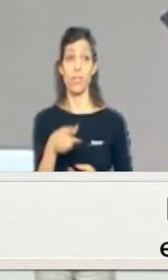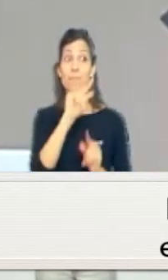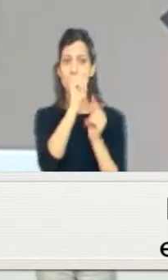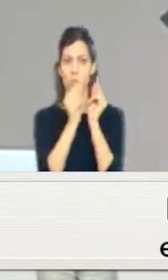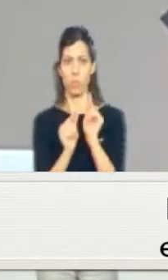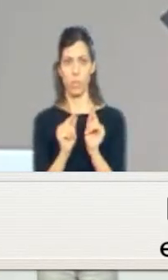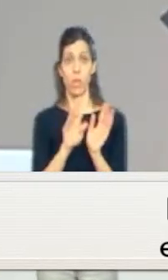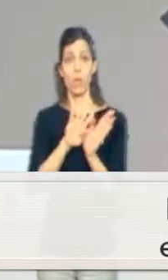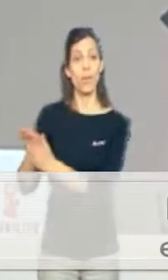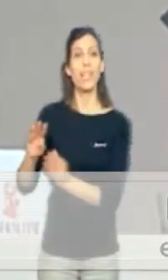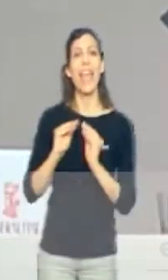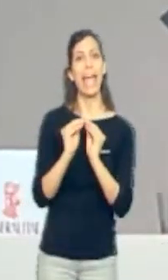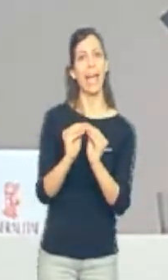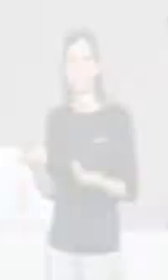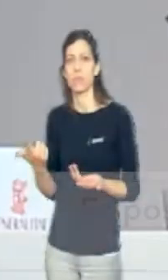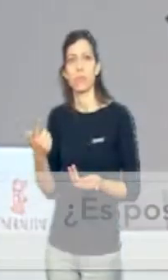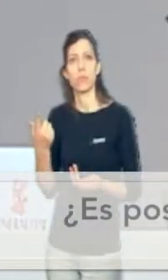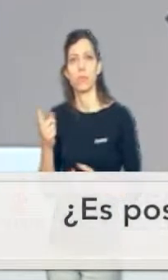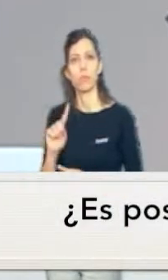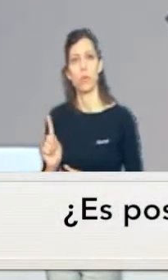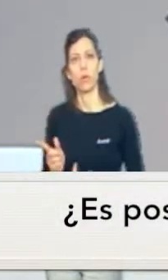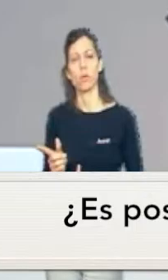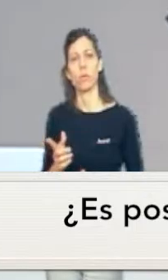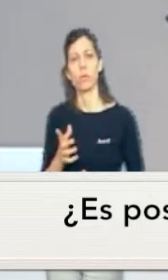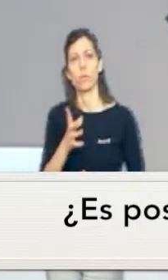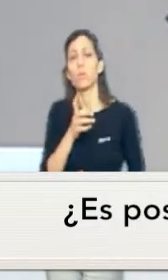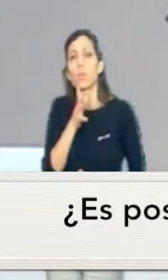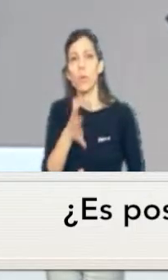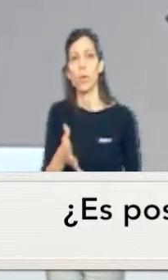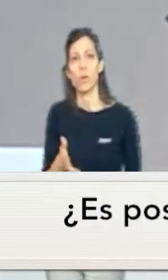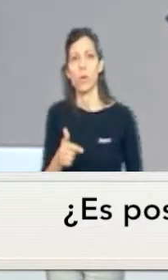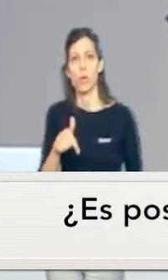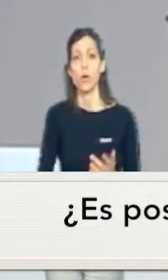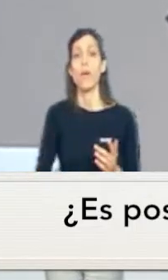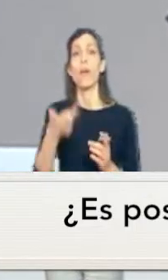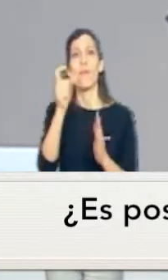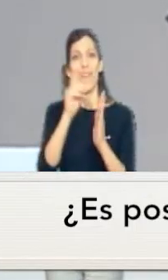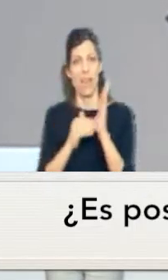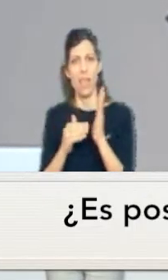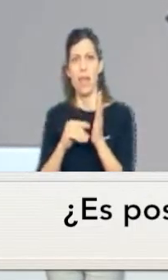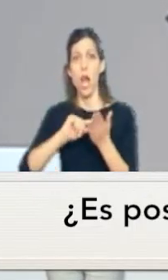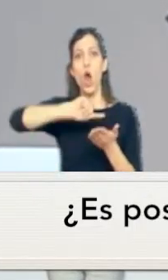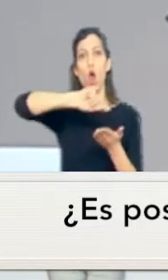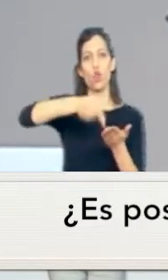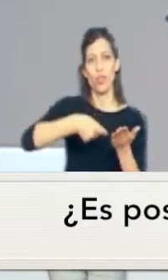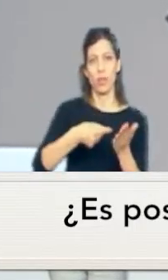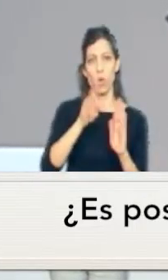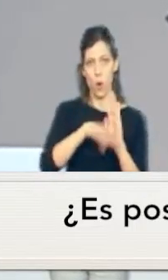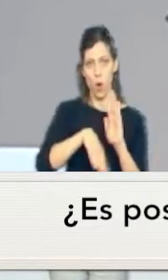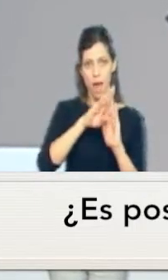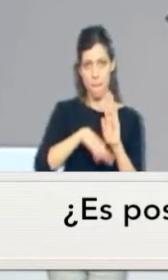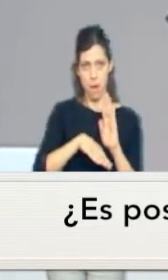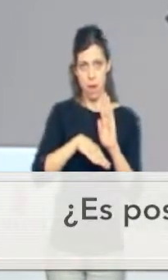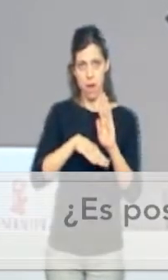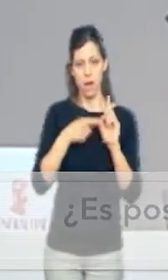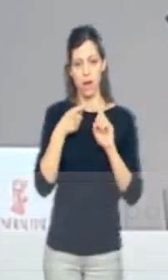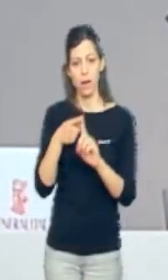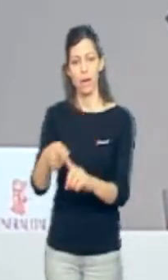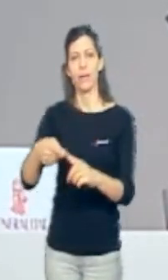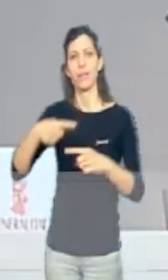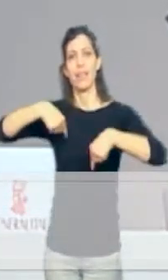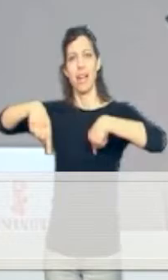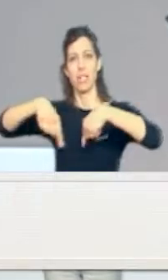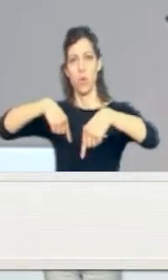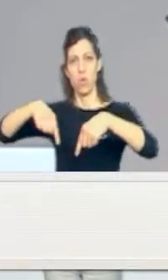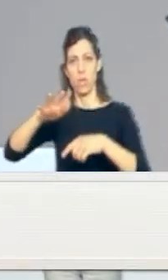ejecución presupuestaria y explorar posible que valencia no tenga contracte programa pero el transport metropolità